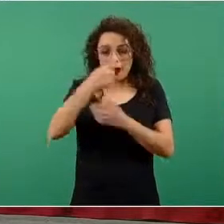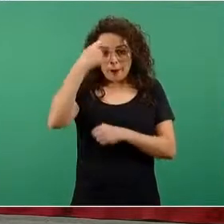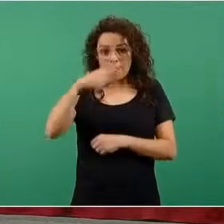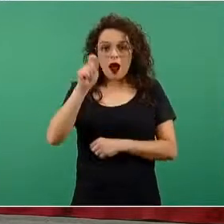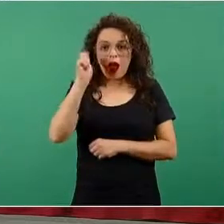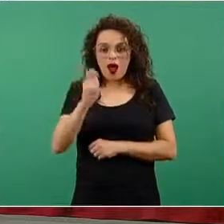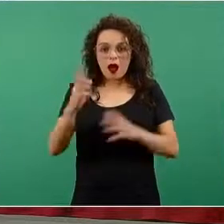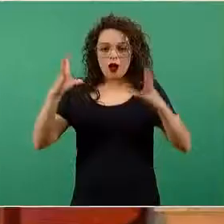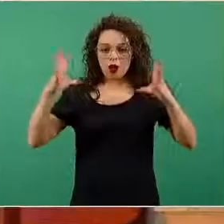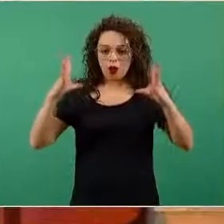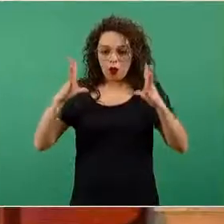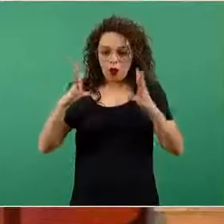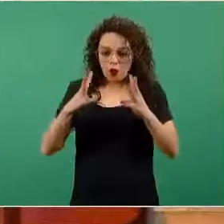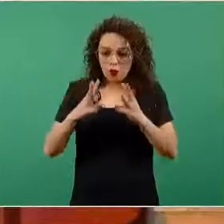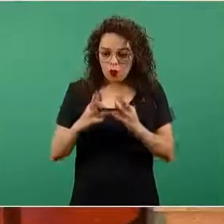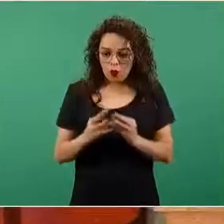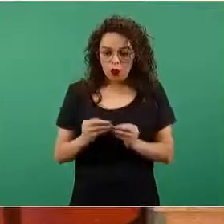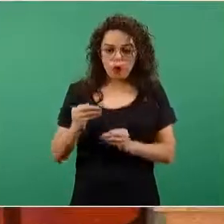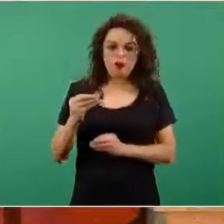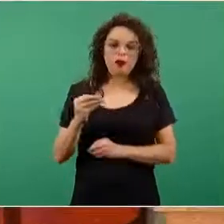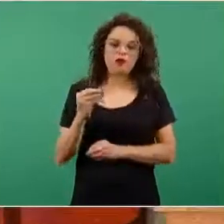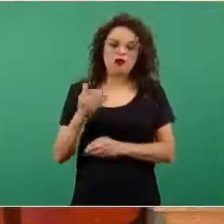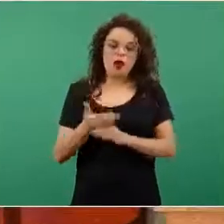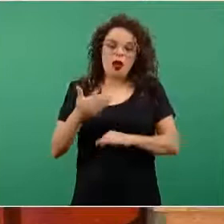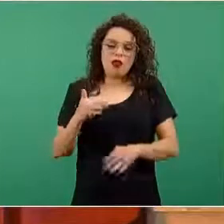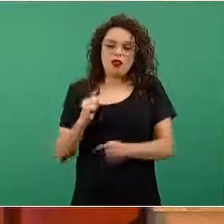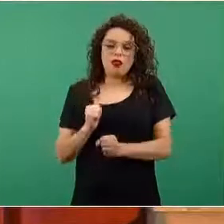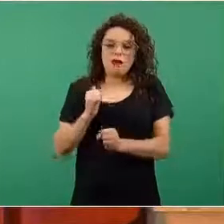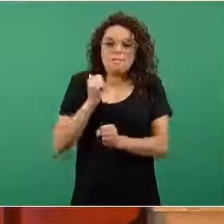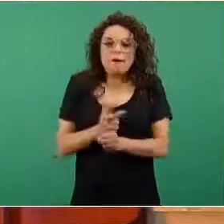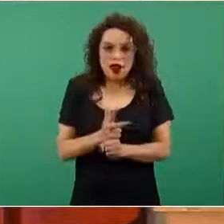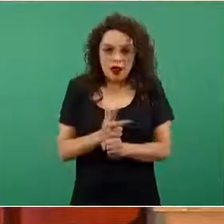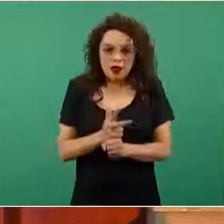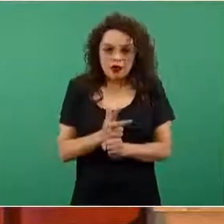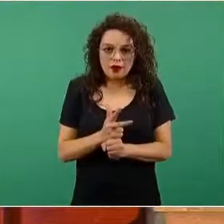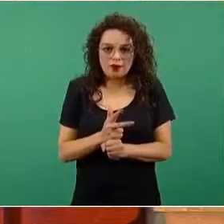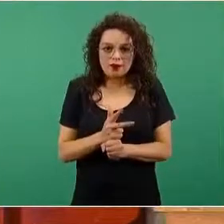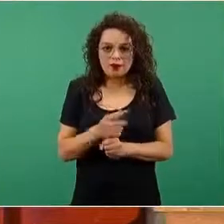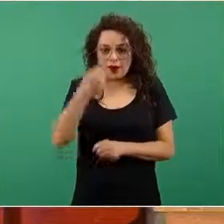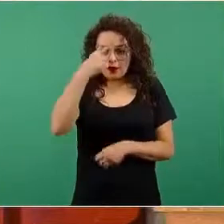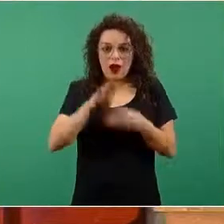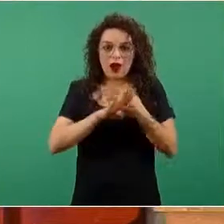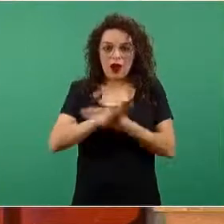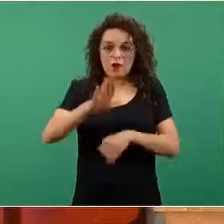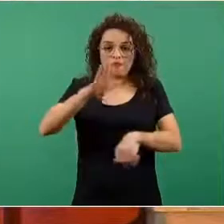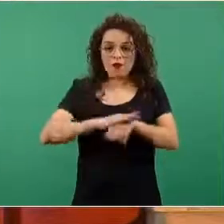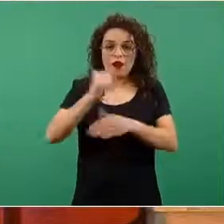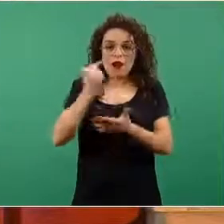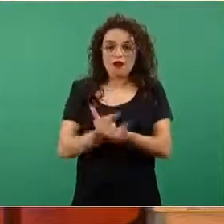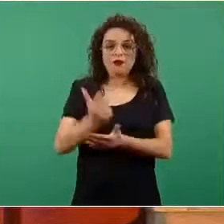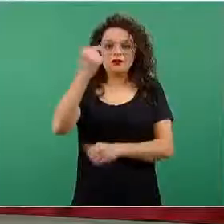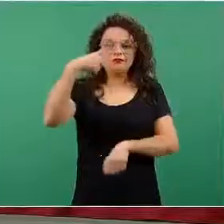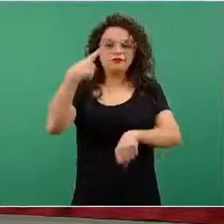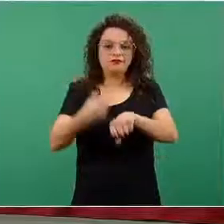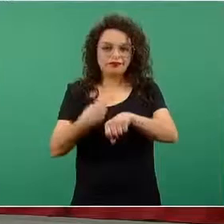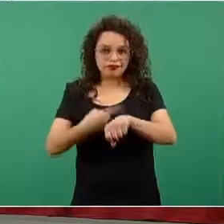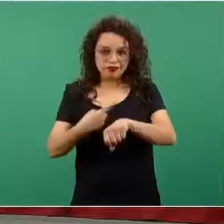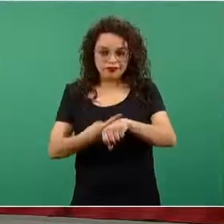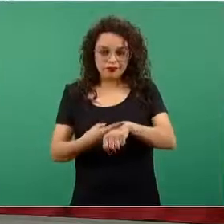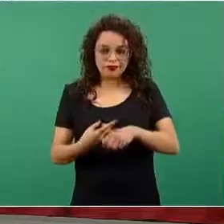desinflamatorio oportuno, es decir, antes de que la enfermedad continúe agravándose. Por eso la ocupación nacional es